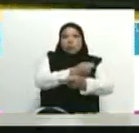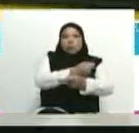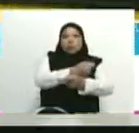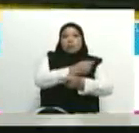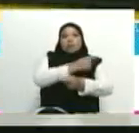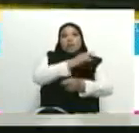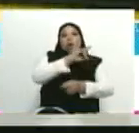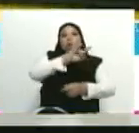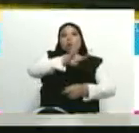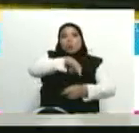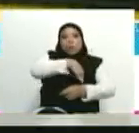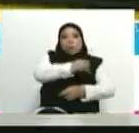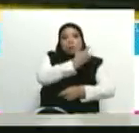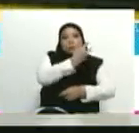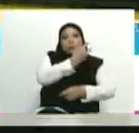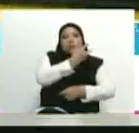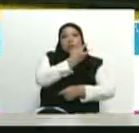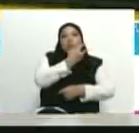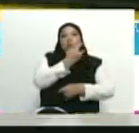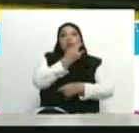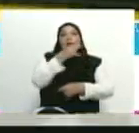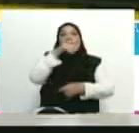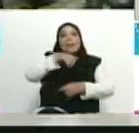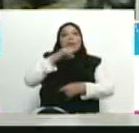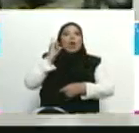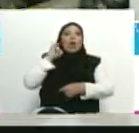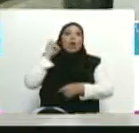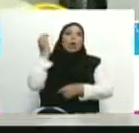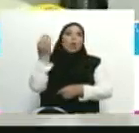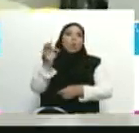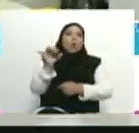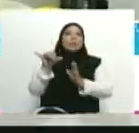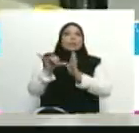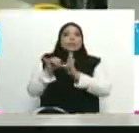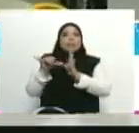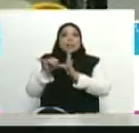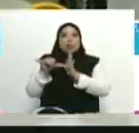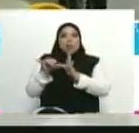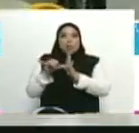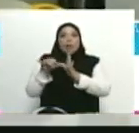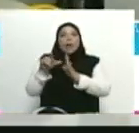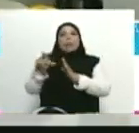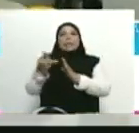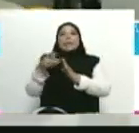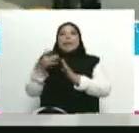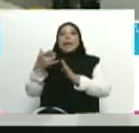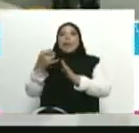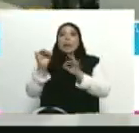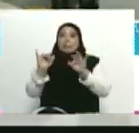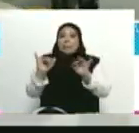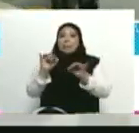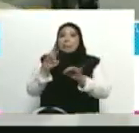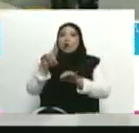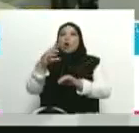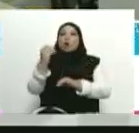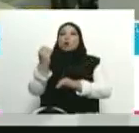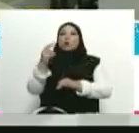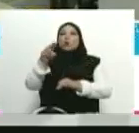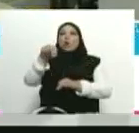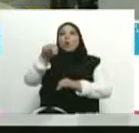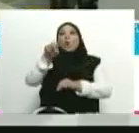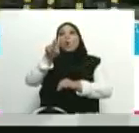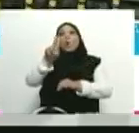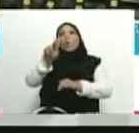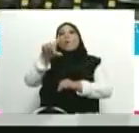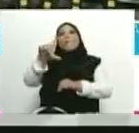Nacional Experimental Rómulo Gallegos, que está al lado de nuestro complejo. Ese es nuestro valor, nuestra fortaleza. Somos